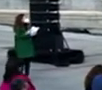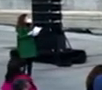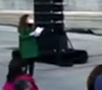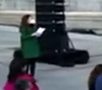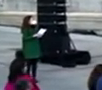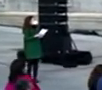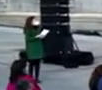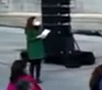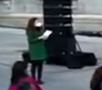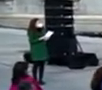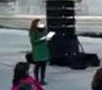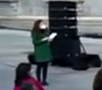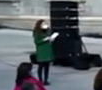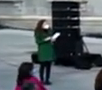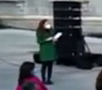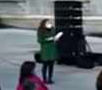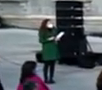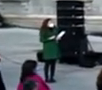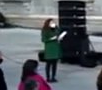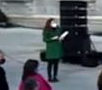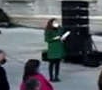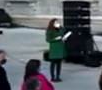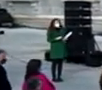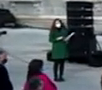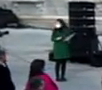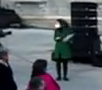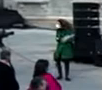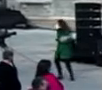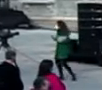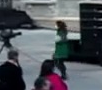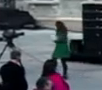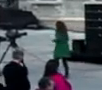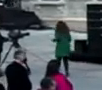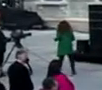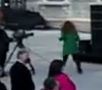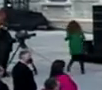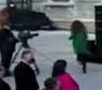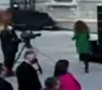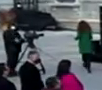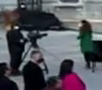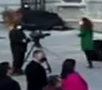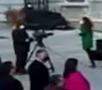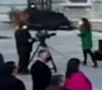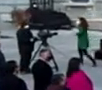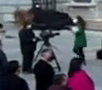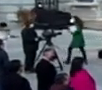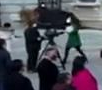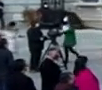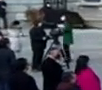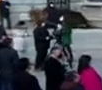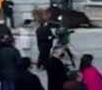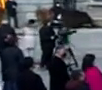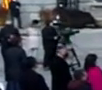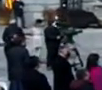su sitio. Se trata de que guarden las medidas sanitarias de distanciamiento. Y el